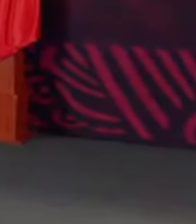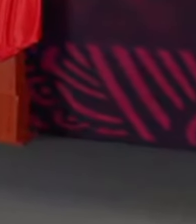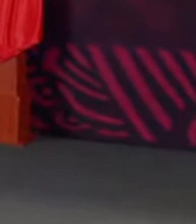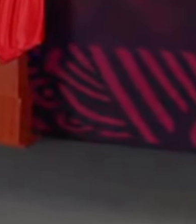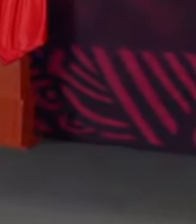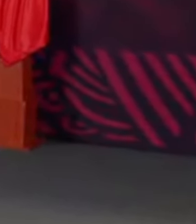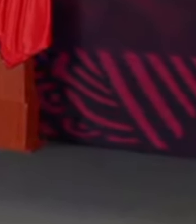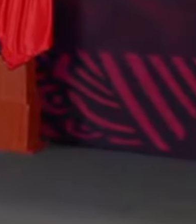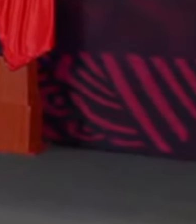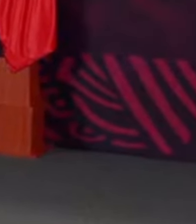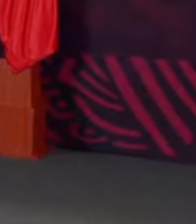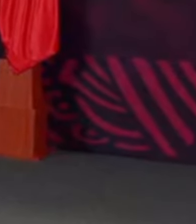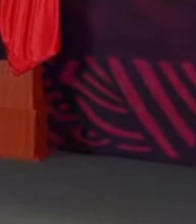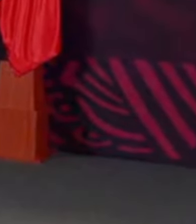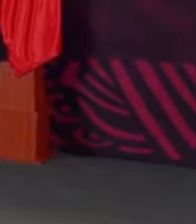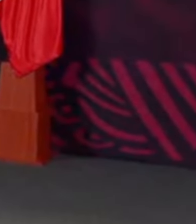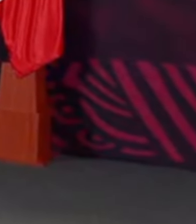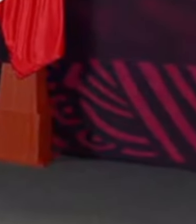Gracias a la vida.